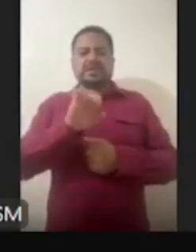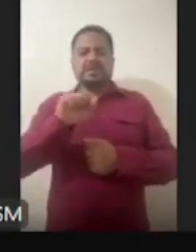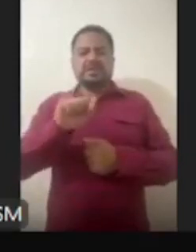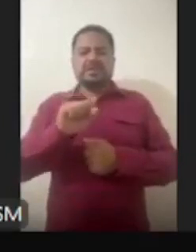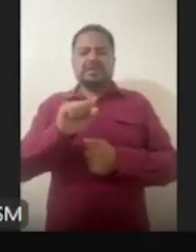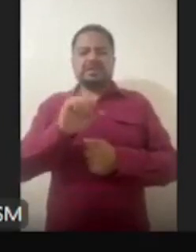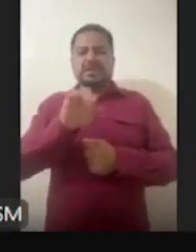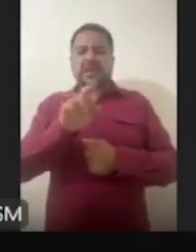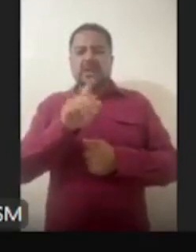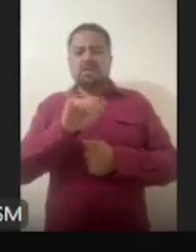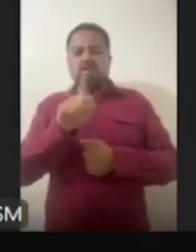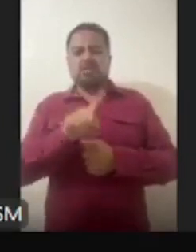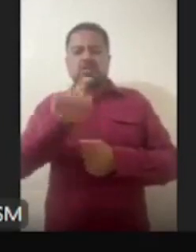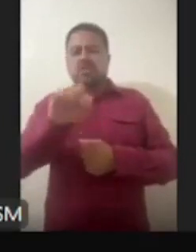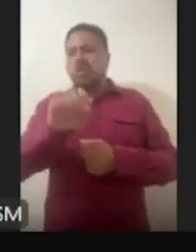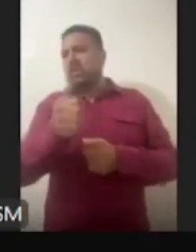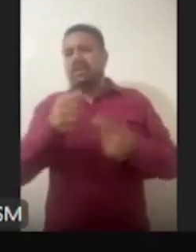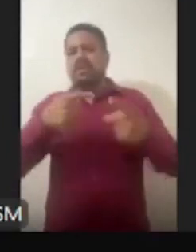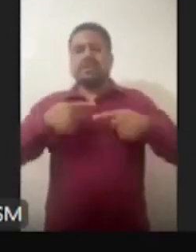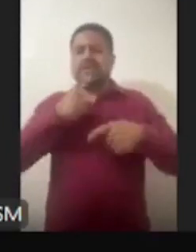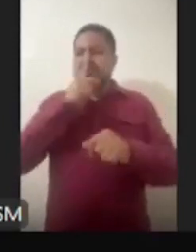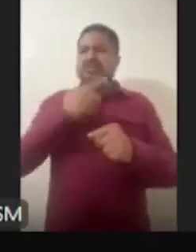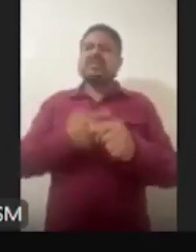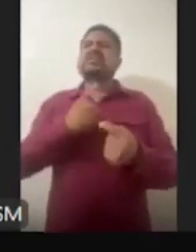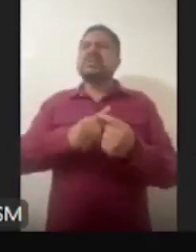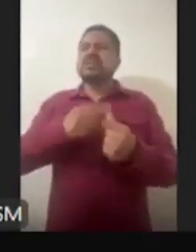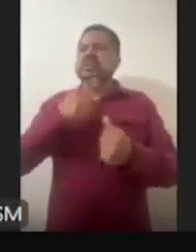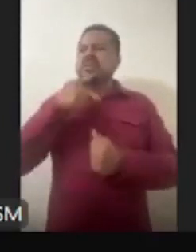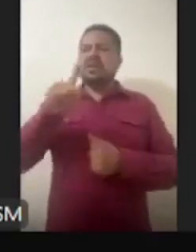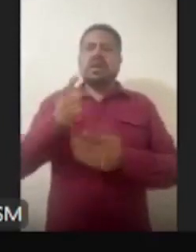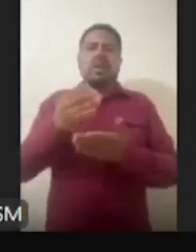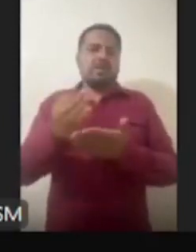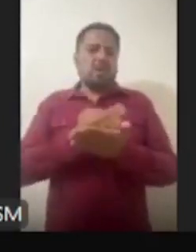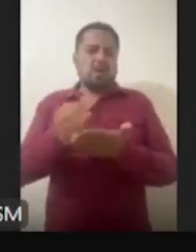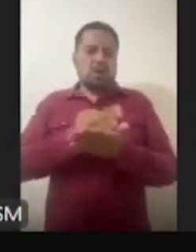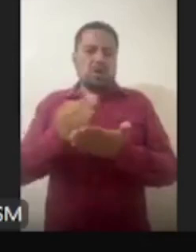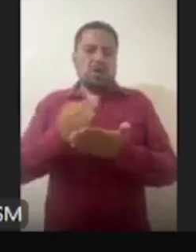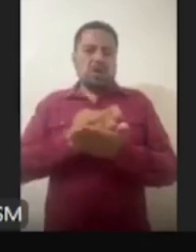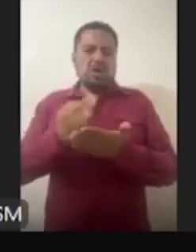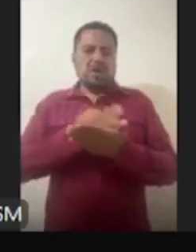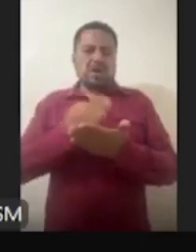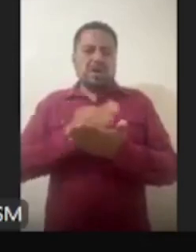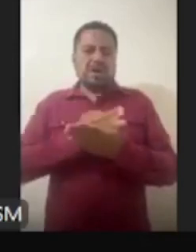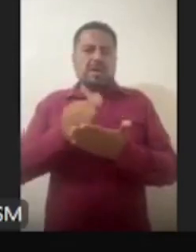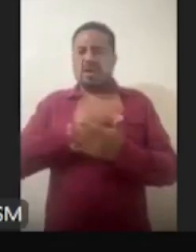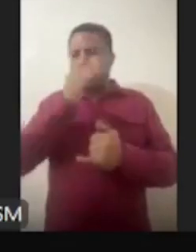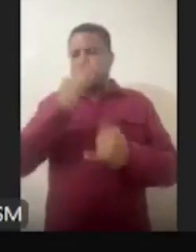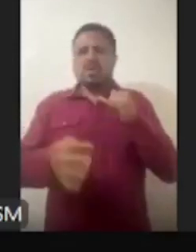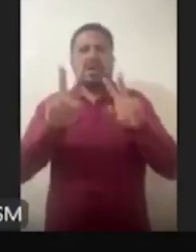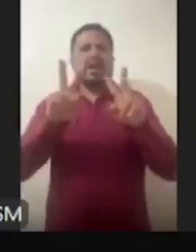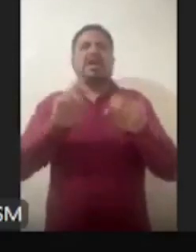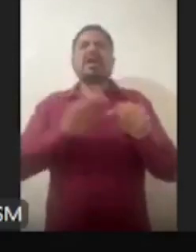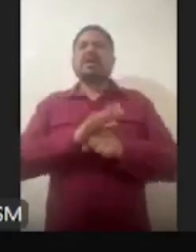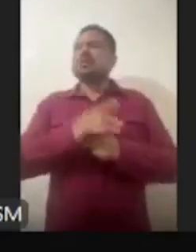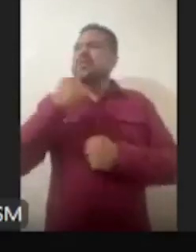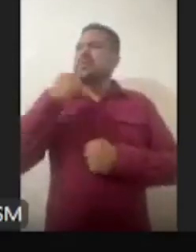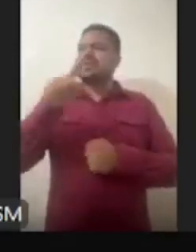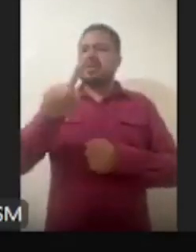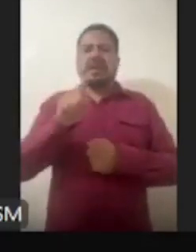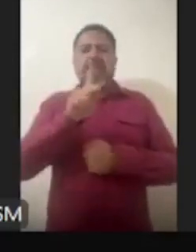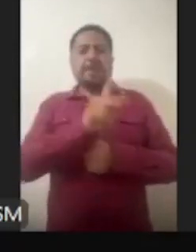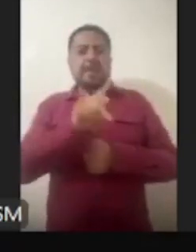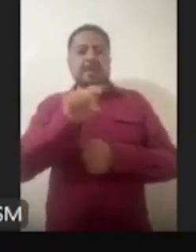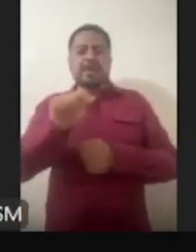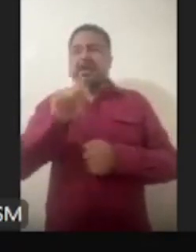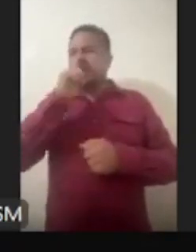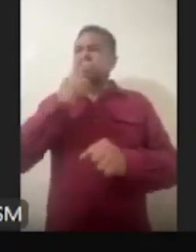autoridad responsable es el partido Morena. Y en el último asunto, la parte actora es el Partido del Trabajo y la autoridad responsable del Instituto Electoral